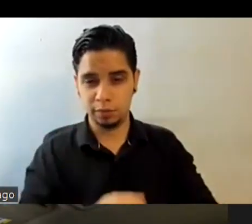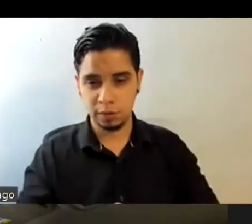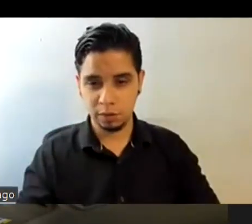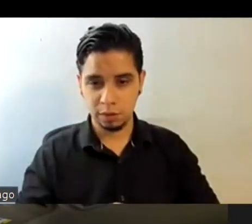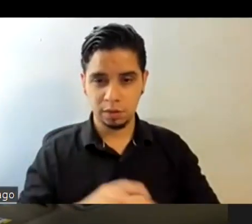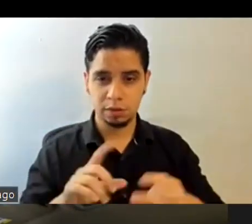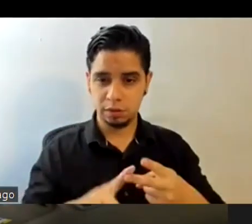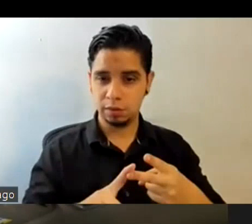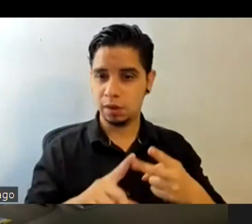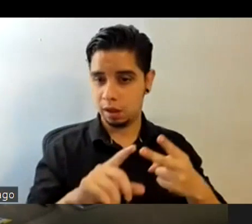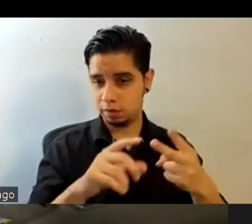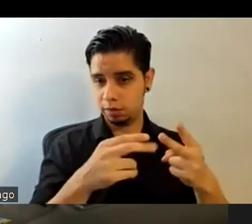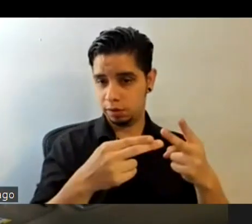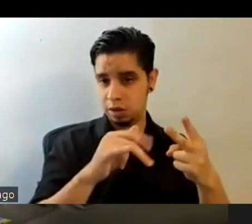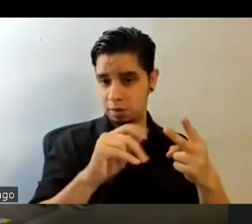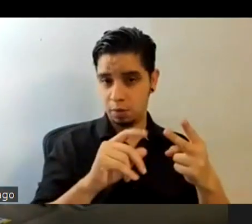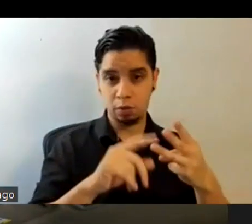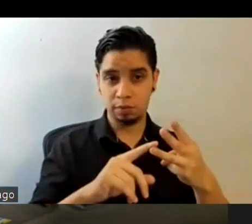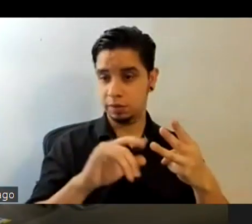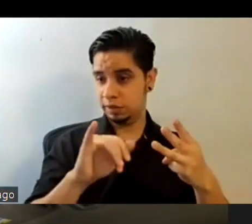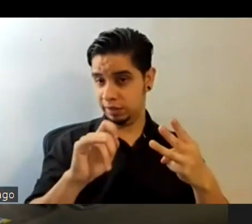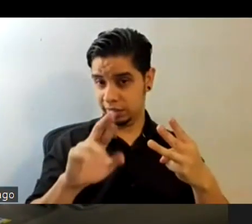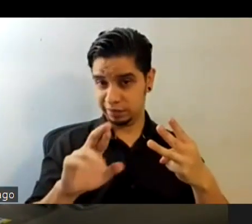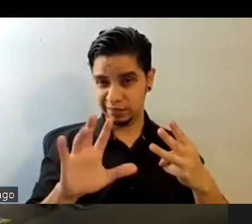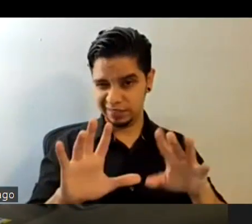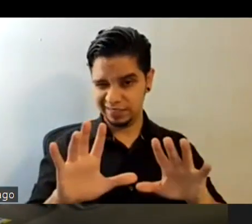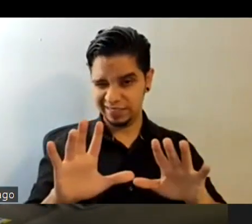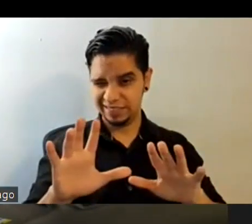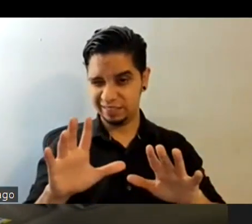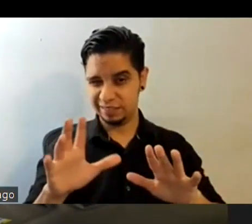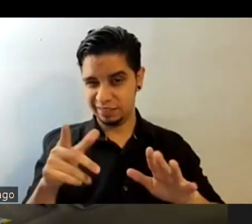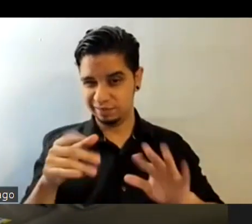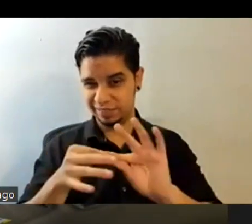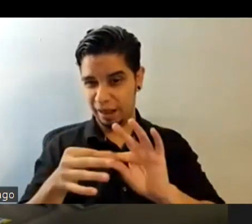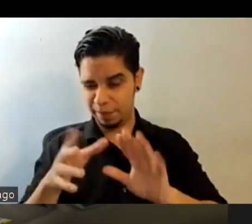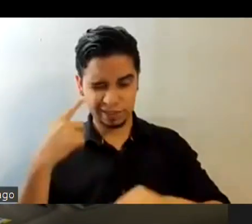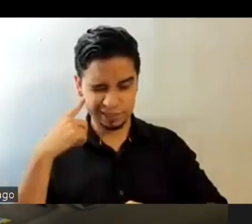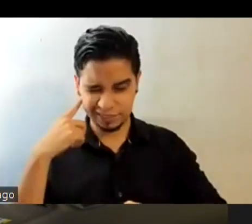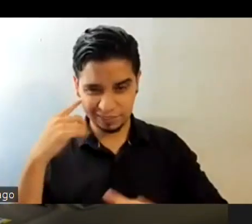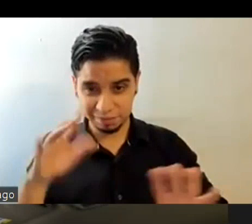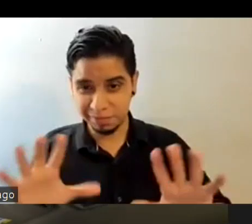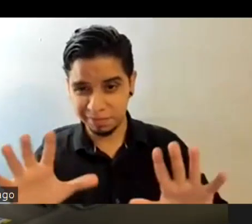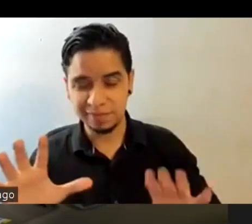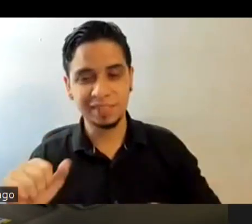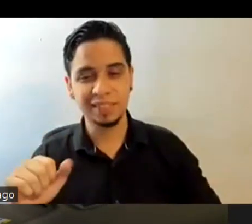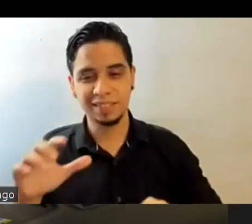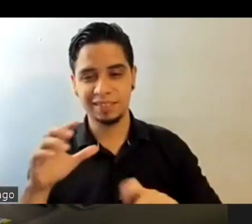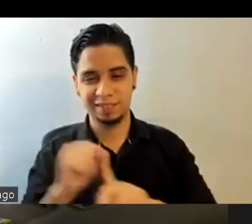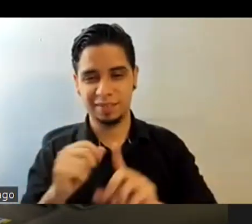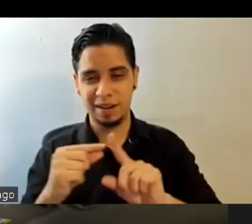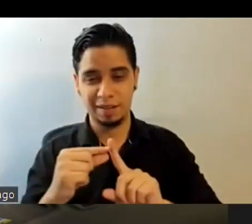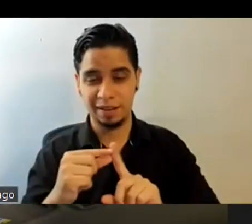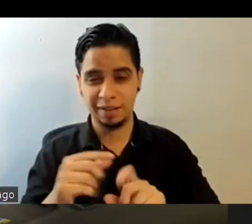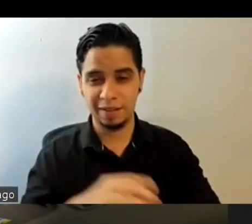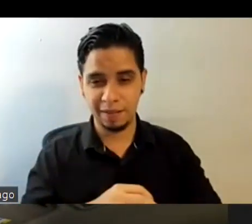shock hipernatrémico, hablando en términos... Sí, pero no vaya muy rápido que W no lo agarra.